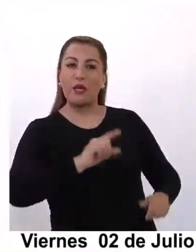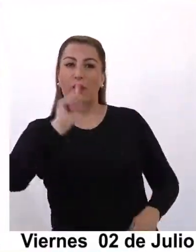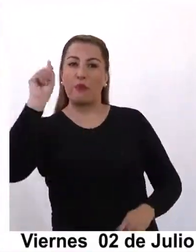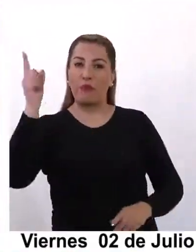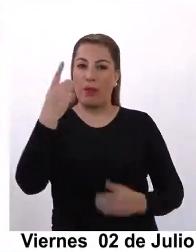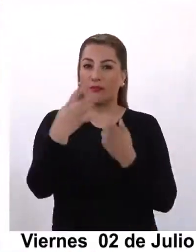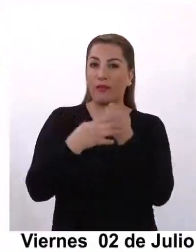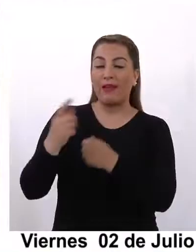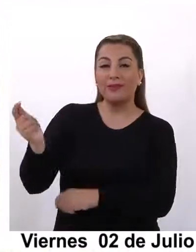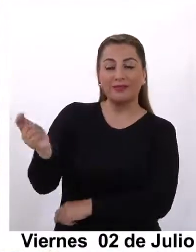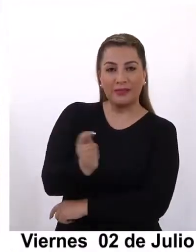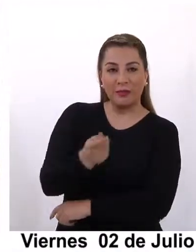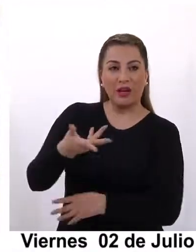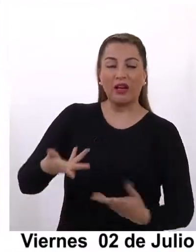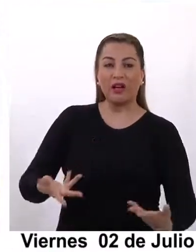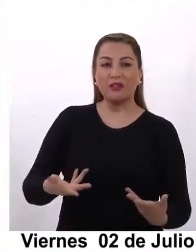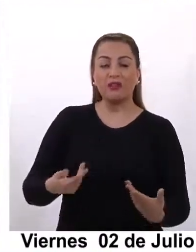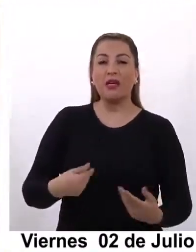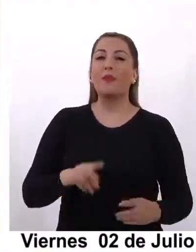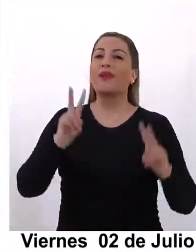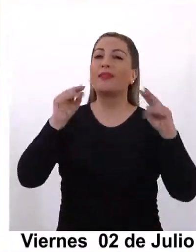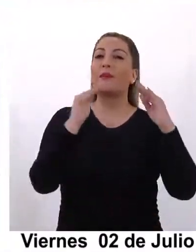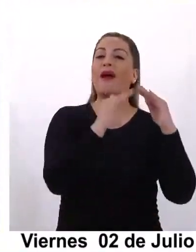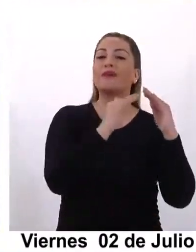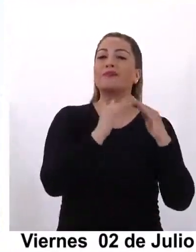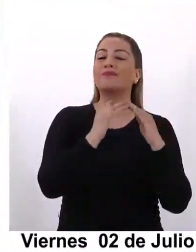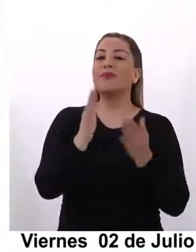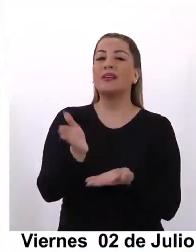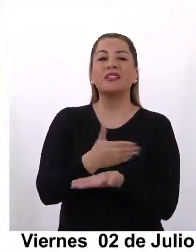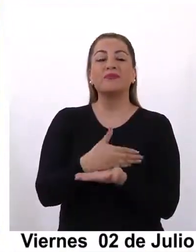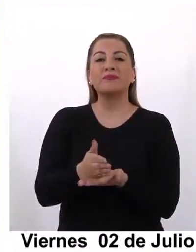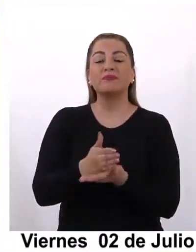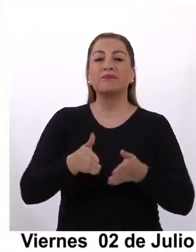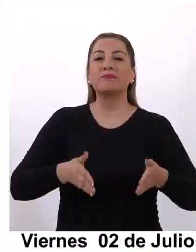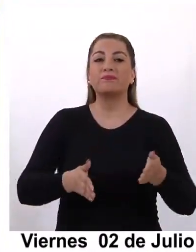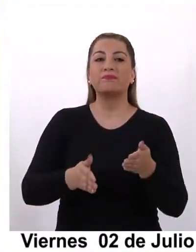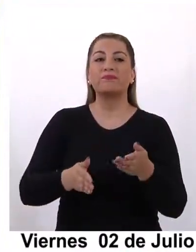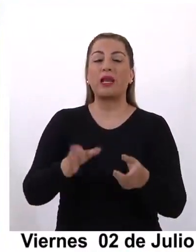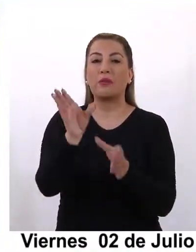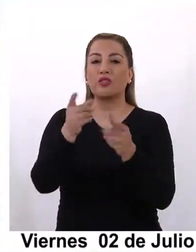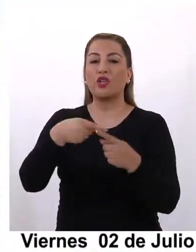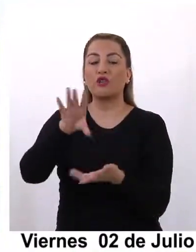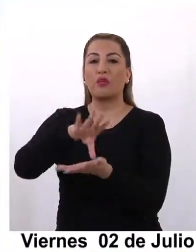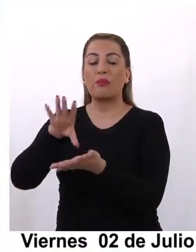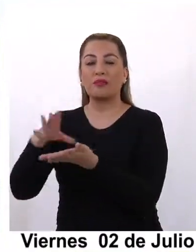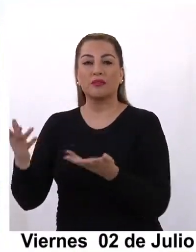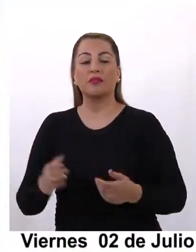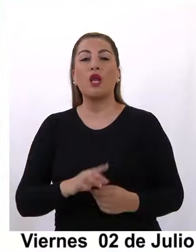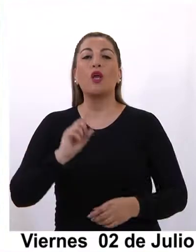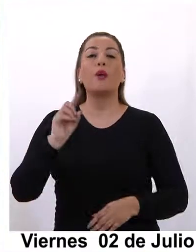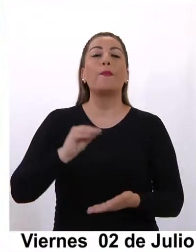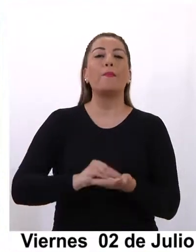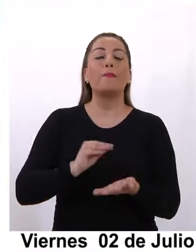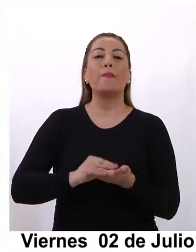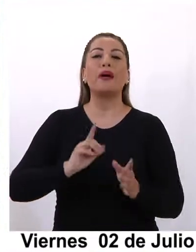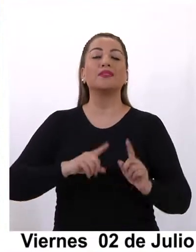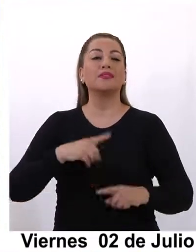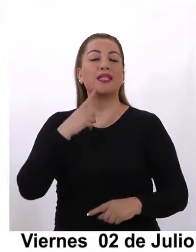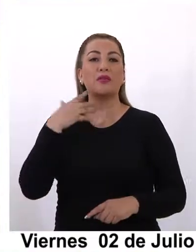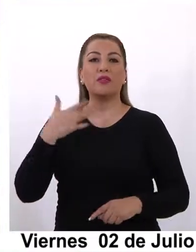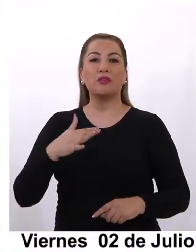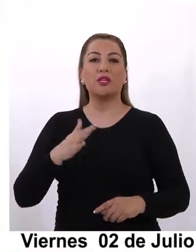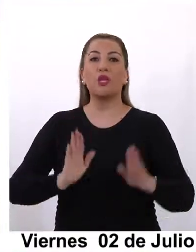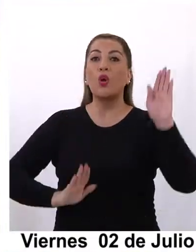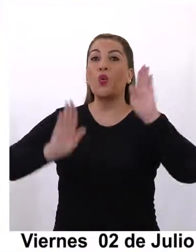prioritarios para Tarapacá, como vivienda, plan urbano e inmigración irregular. Y lo más importante en estos momentos es que un candidato presidencial